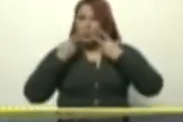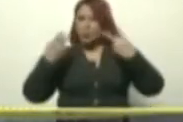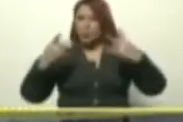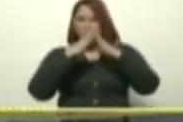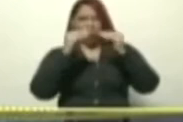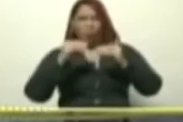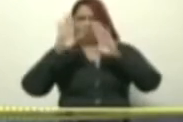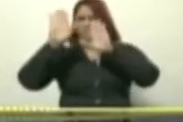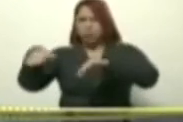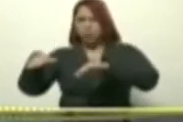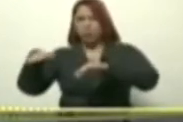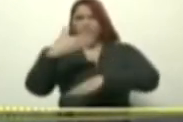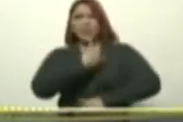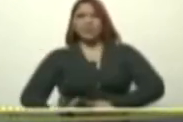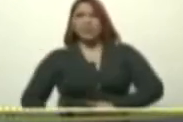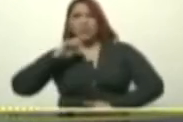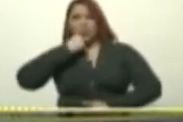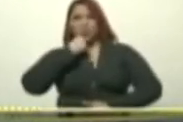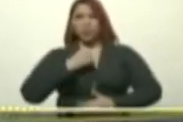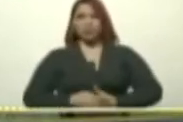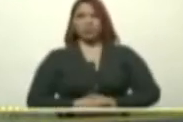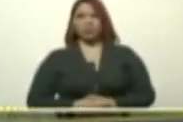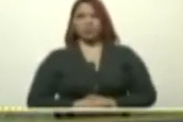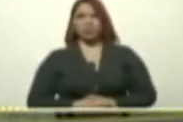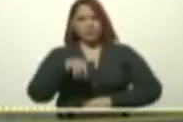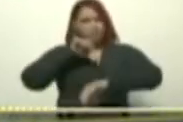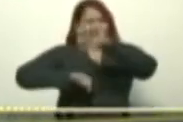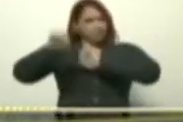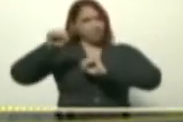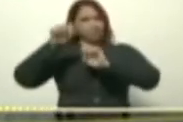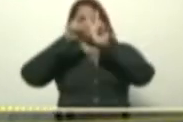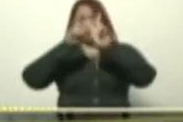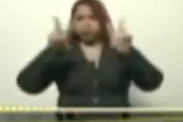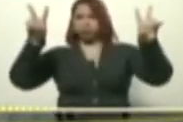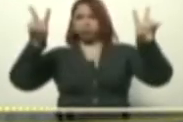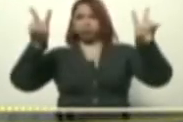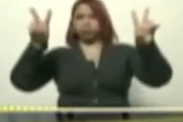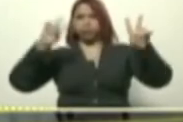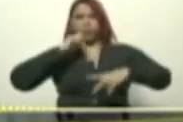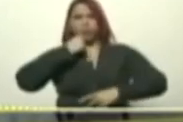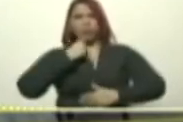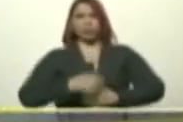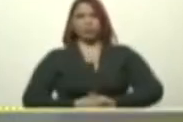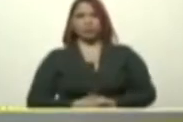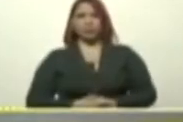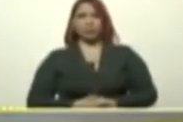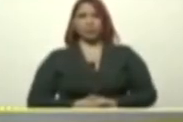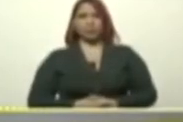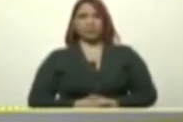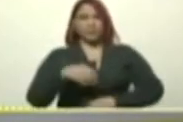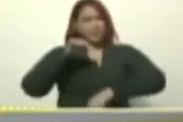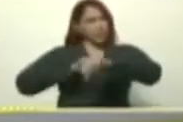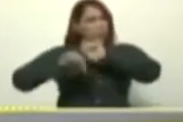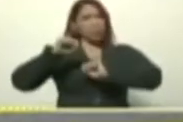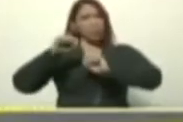su respaldo al presidente Vladimir Putin en la defensa de la paz de Rusia, en la defensa